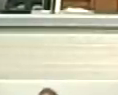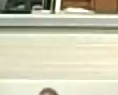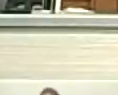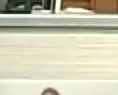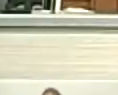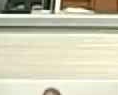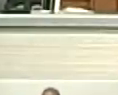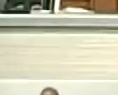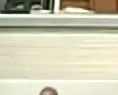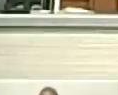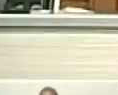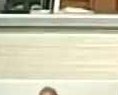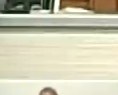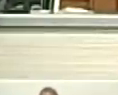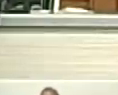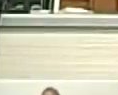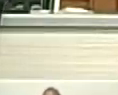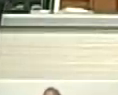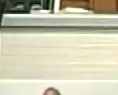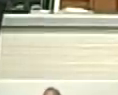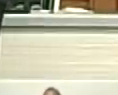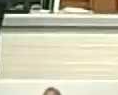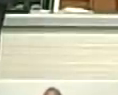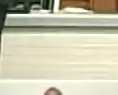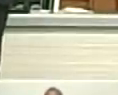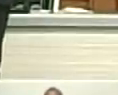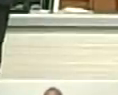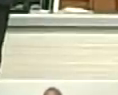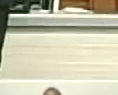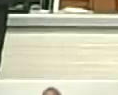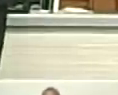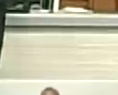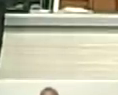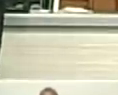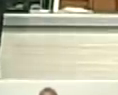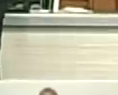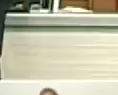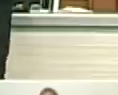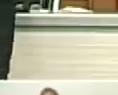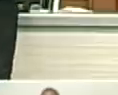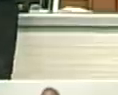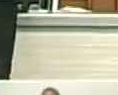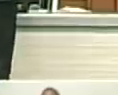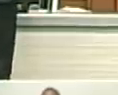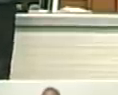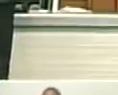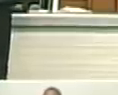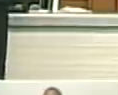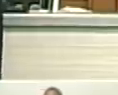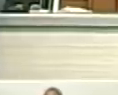redes sociales. Vamos a multiplicar el regalo en las redes sociales de todos y todas. Vamos entonces